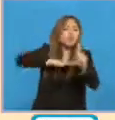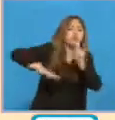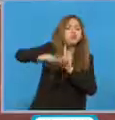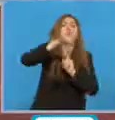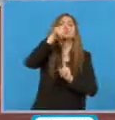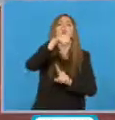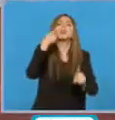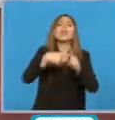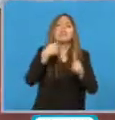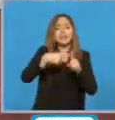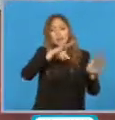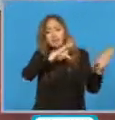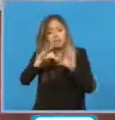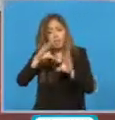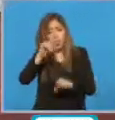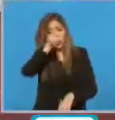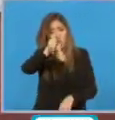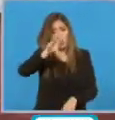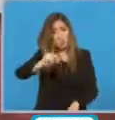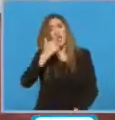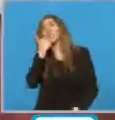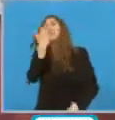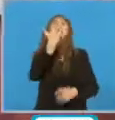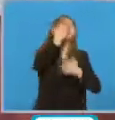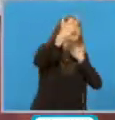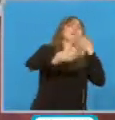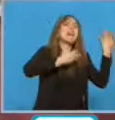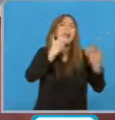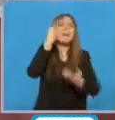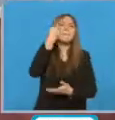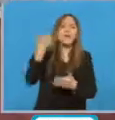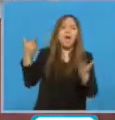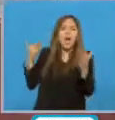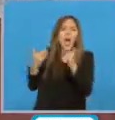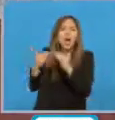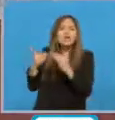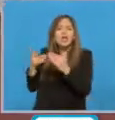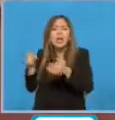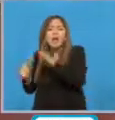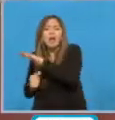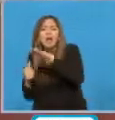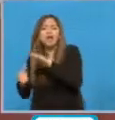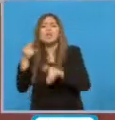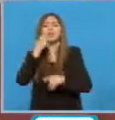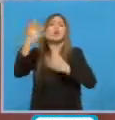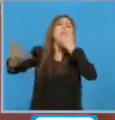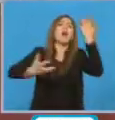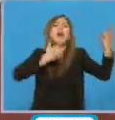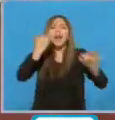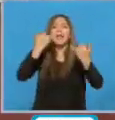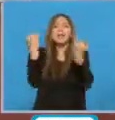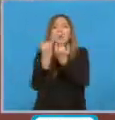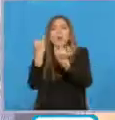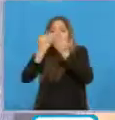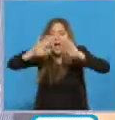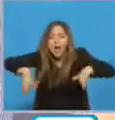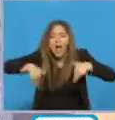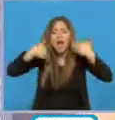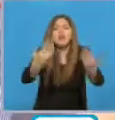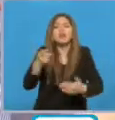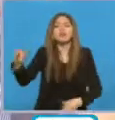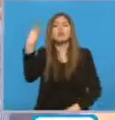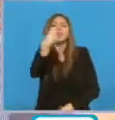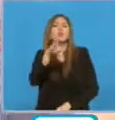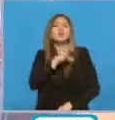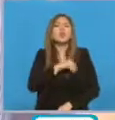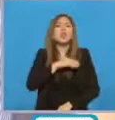tú no quieres que grite, pero en tu casa es puro grito. Claro. ¿Cómo? Sales a otro lado y eso brinca. Entonces, hay que